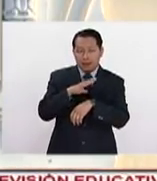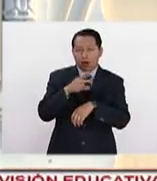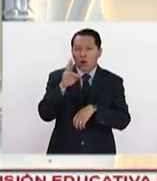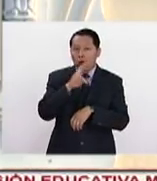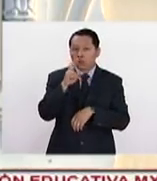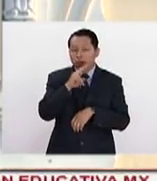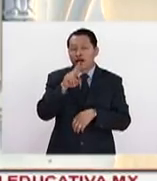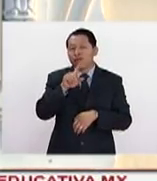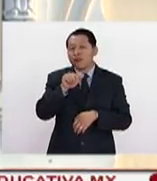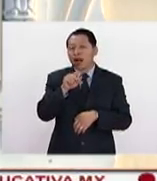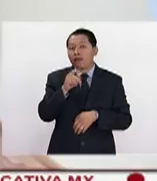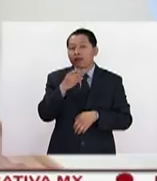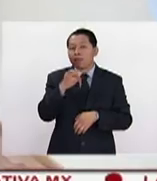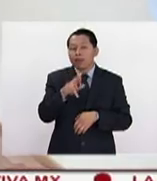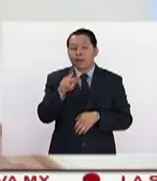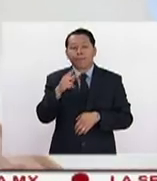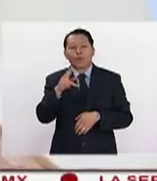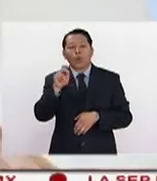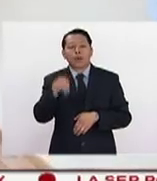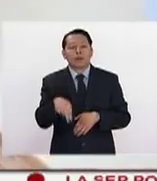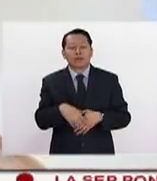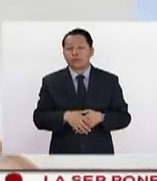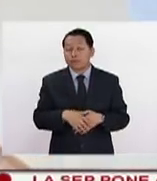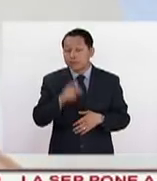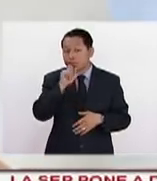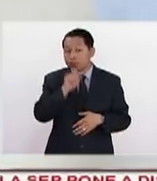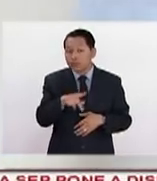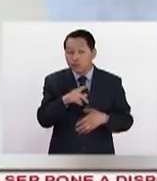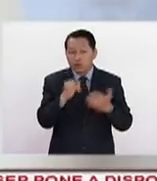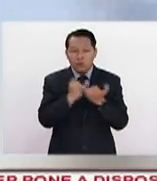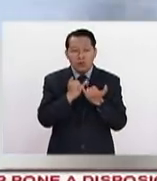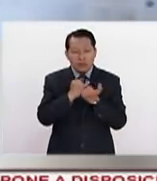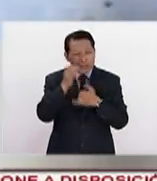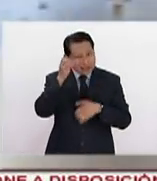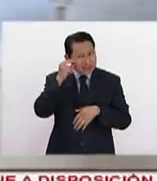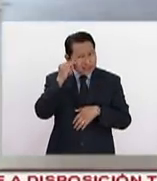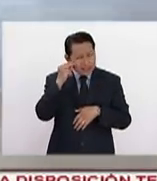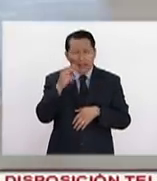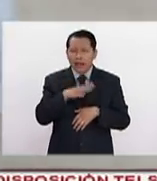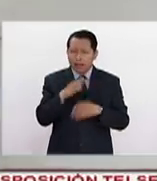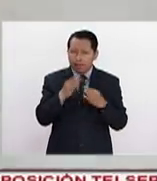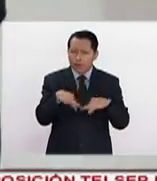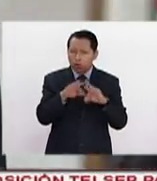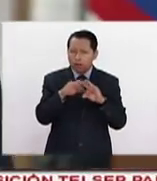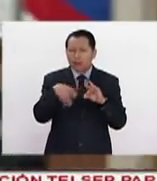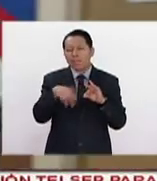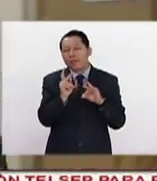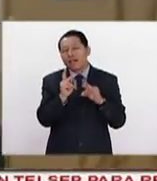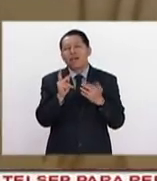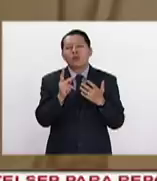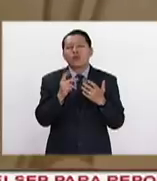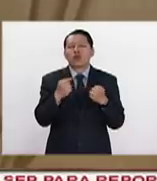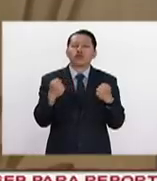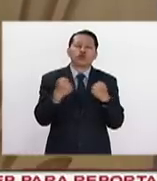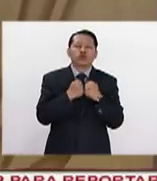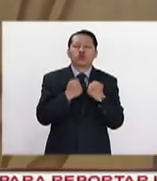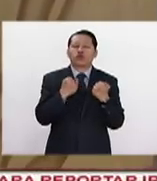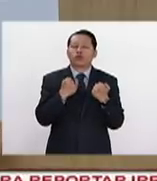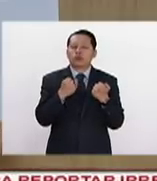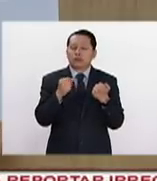Putin en la escena internacional. El peso de China, digamos, es importante, pero pues no ha habido un choque ahí